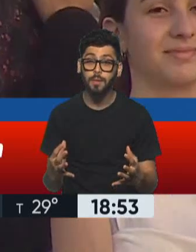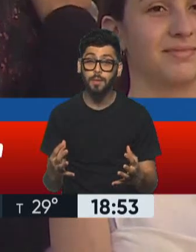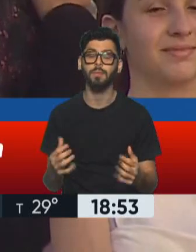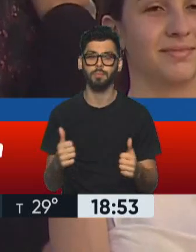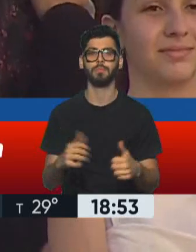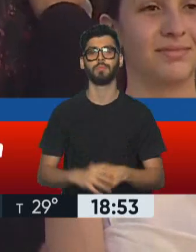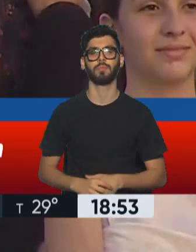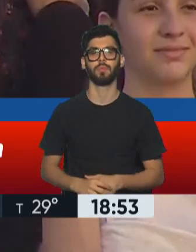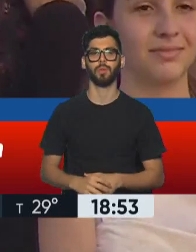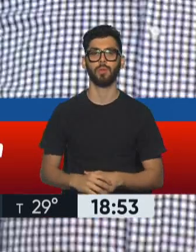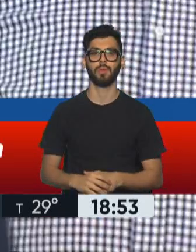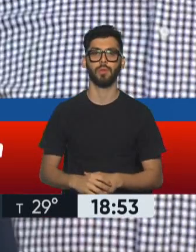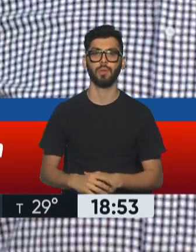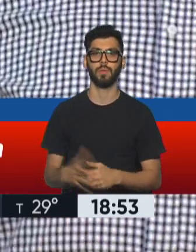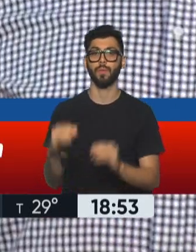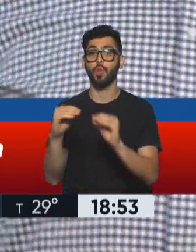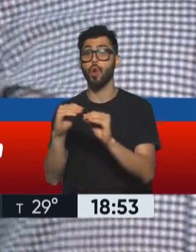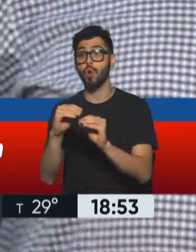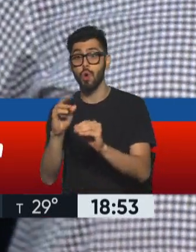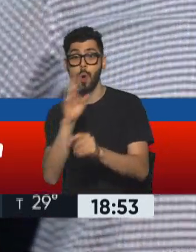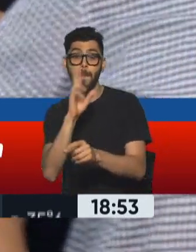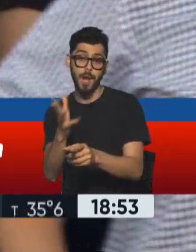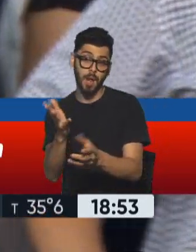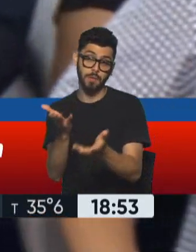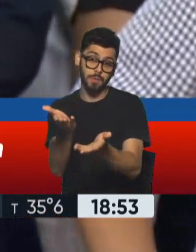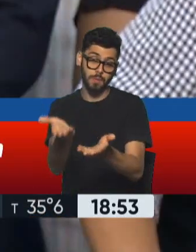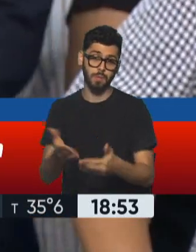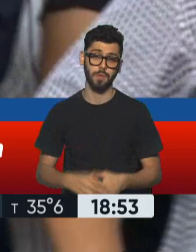Bueno, ocúpense de la compañera o el compañero.